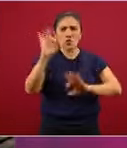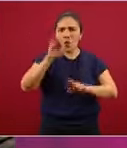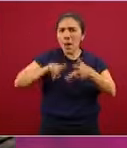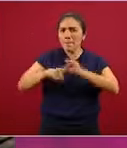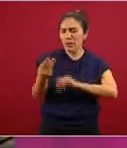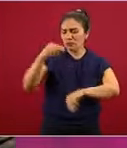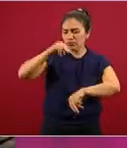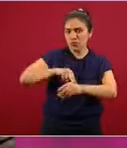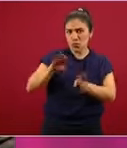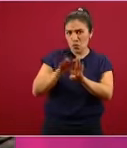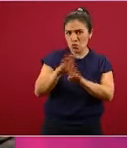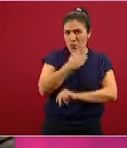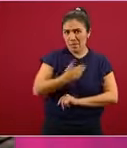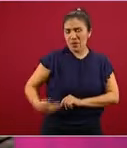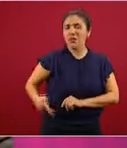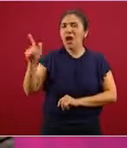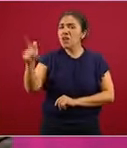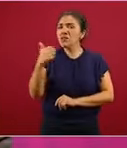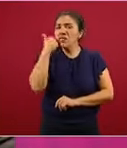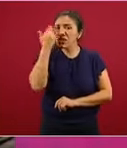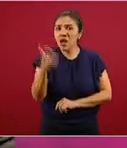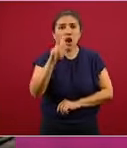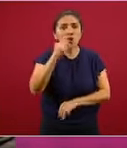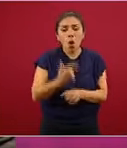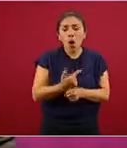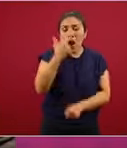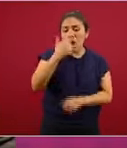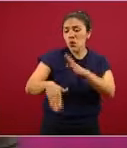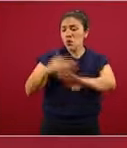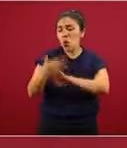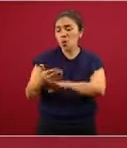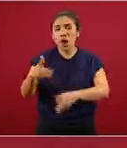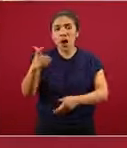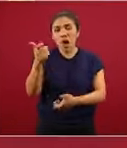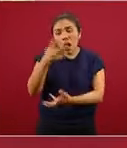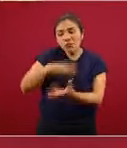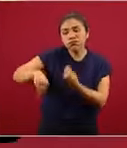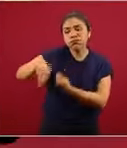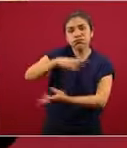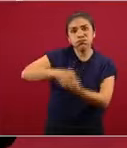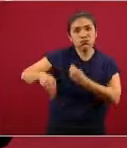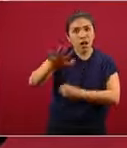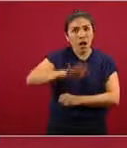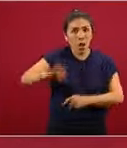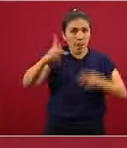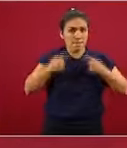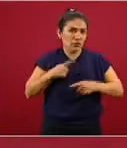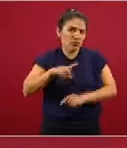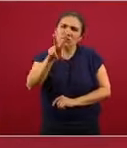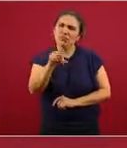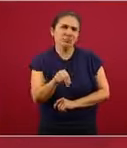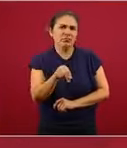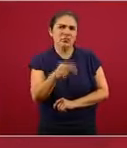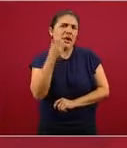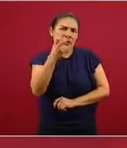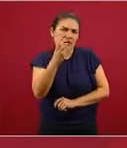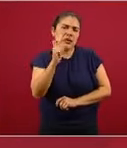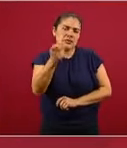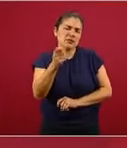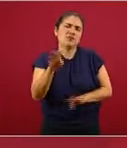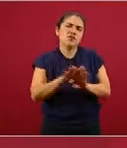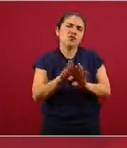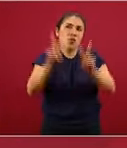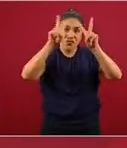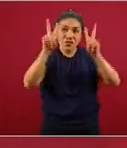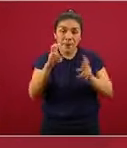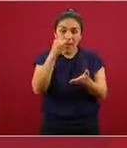su intención de que no se afecten las economías populares. Entonces es una consideración más amplia. Desde luego, este tema